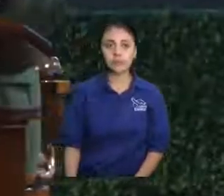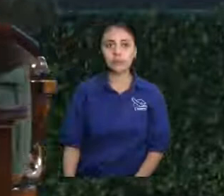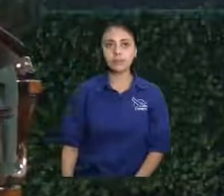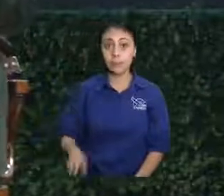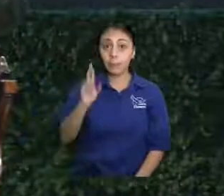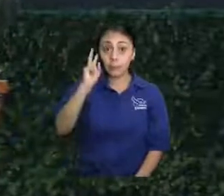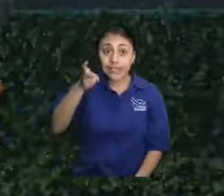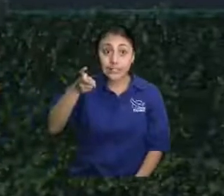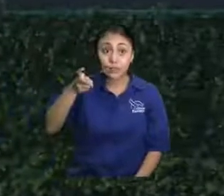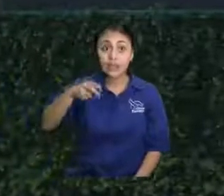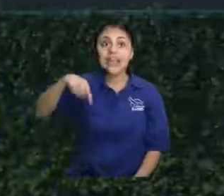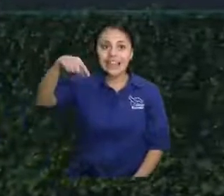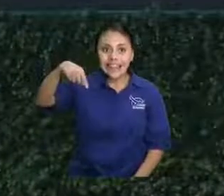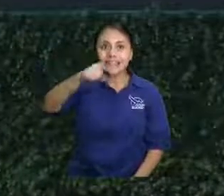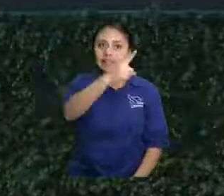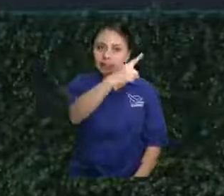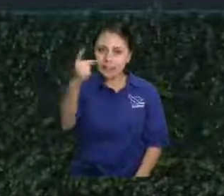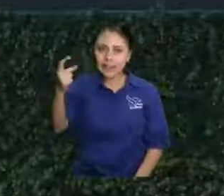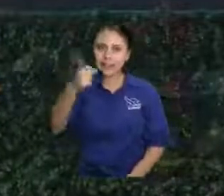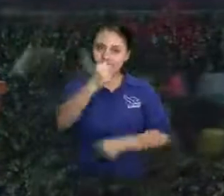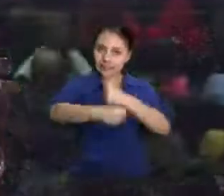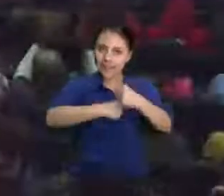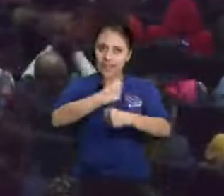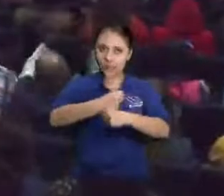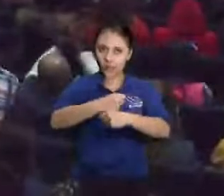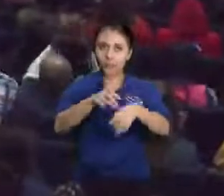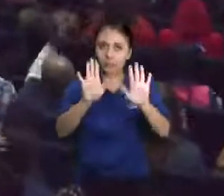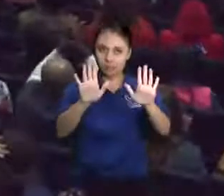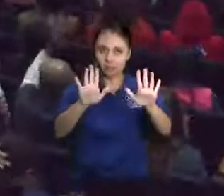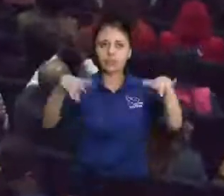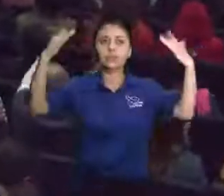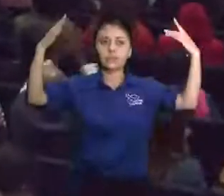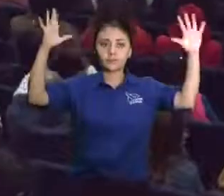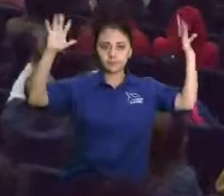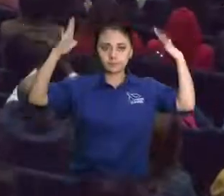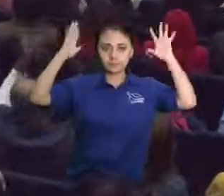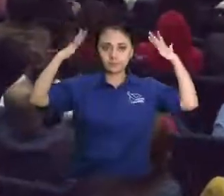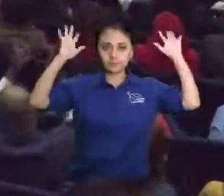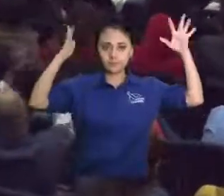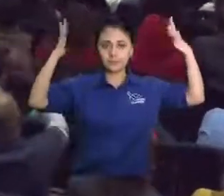último mes del año, nosotros, denle un aplauso al rey, después le voy a contar.